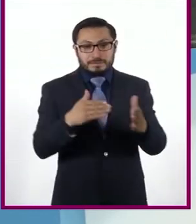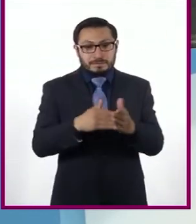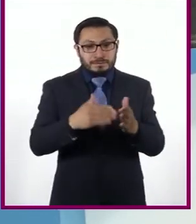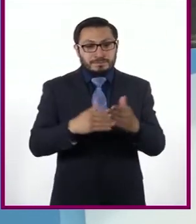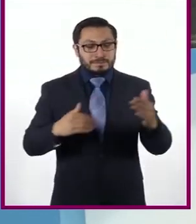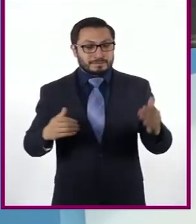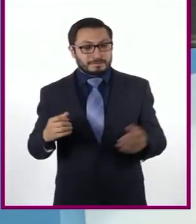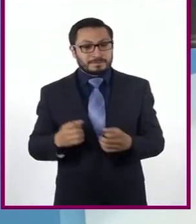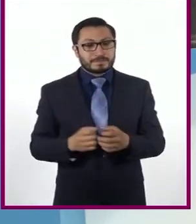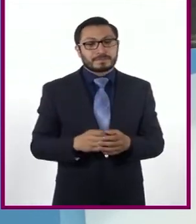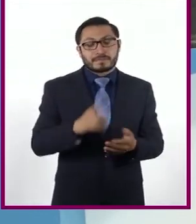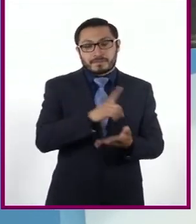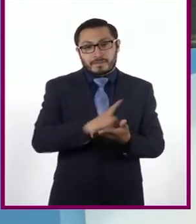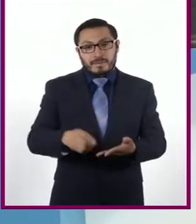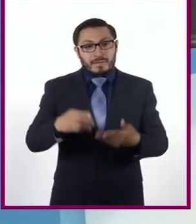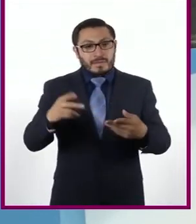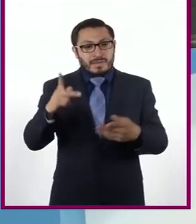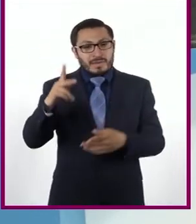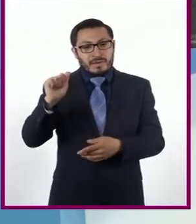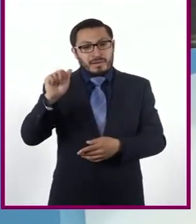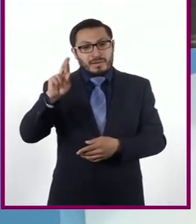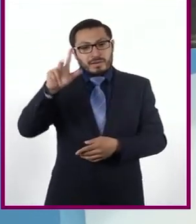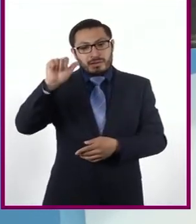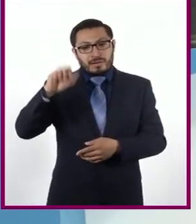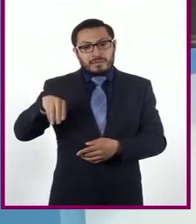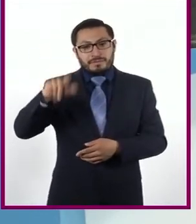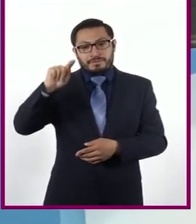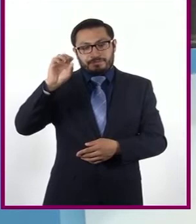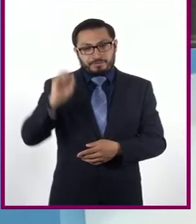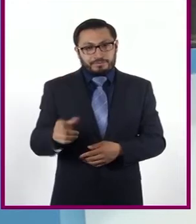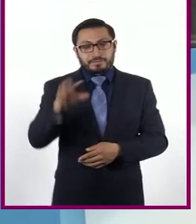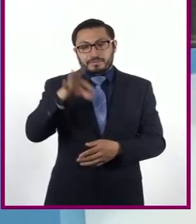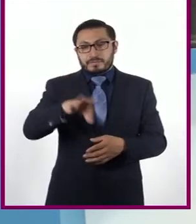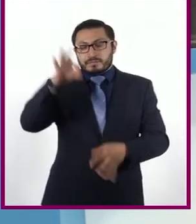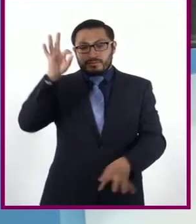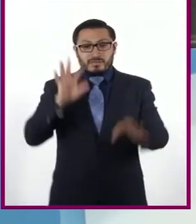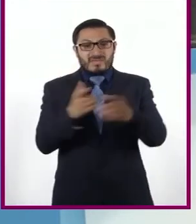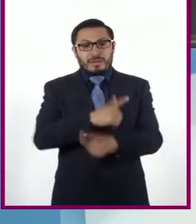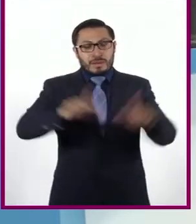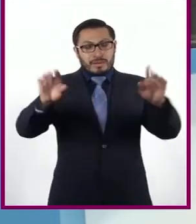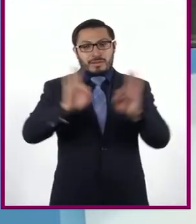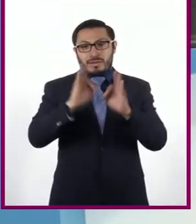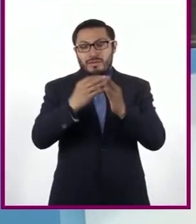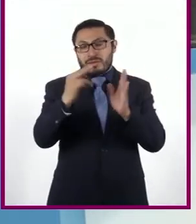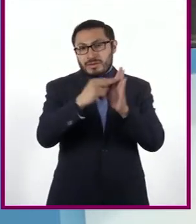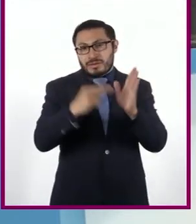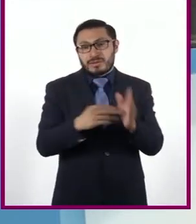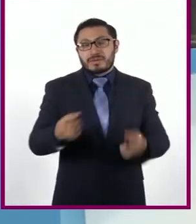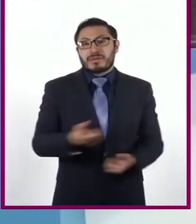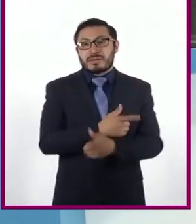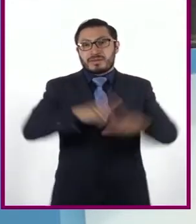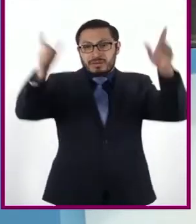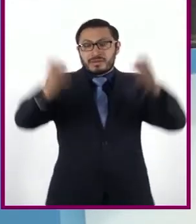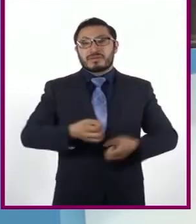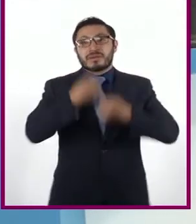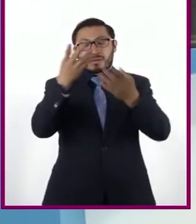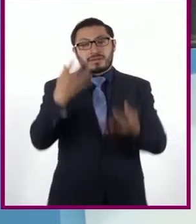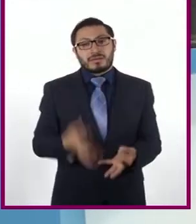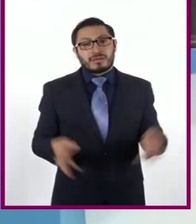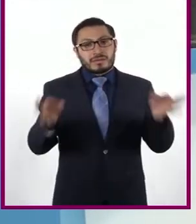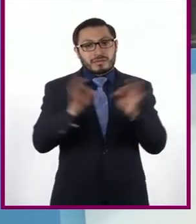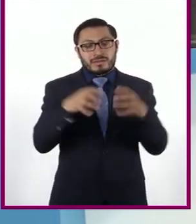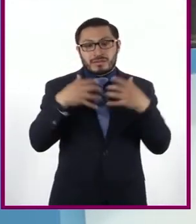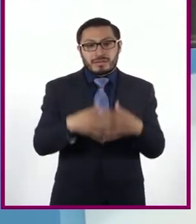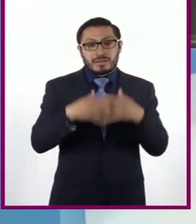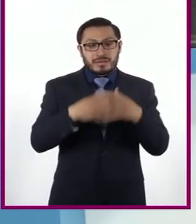del Parlamento, la elección libre y las normas para la libertad de expresión, que se convirtió en el fundamento de los